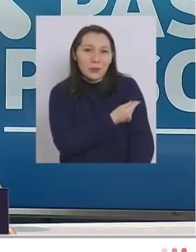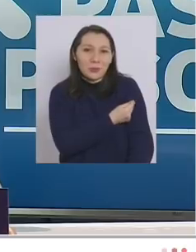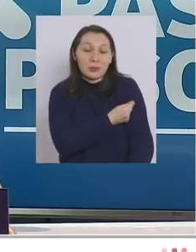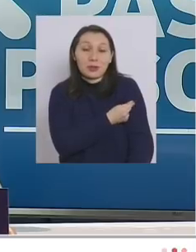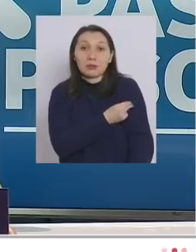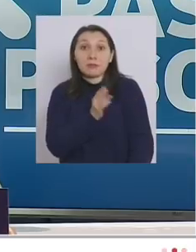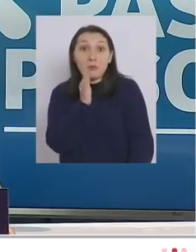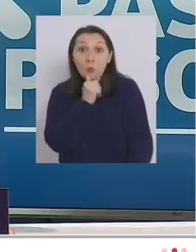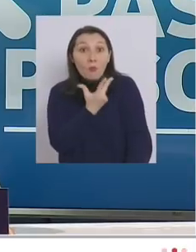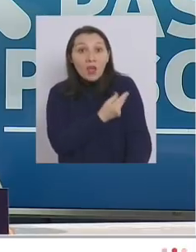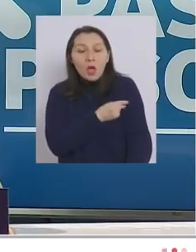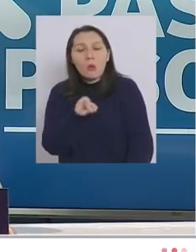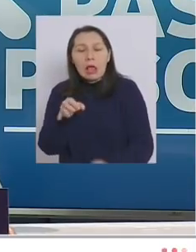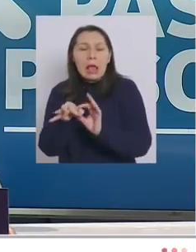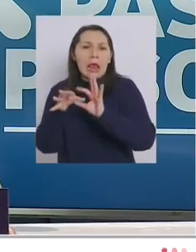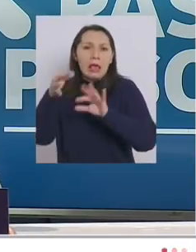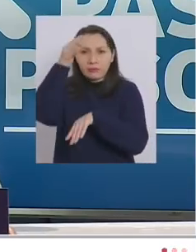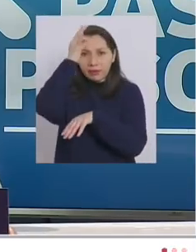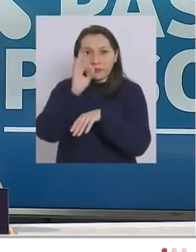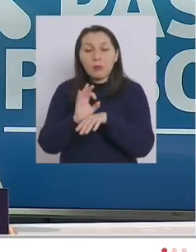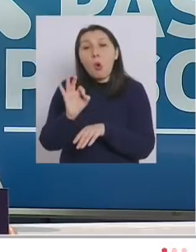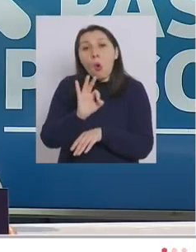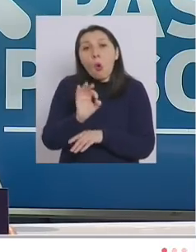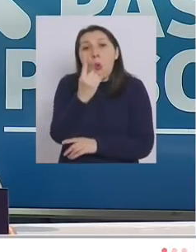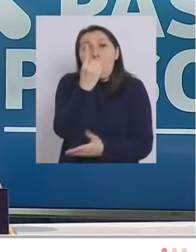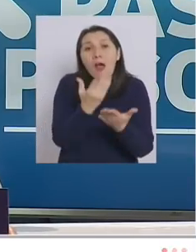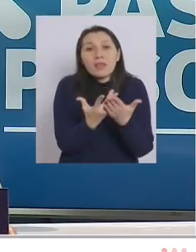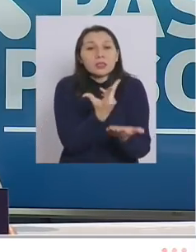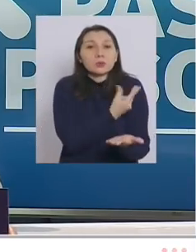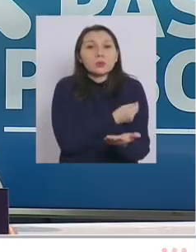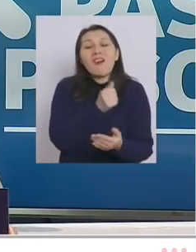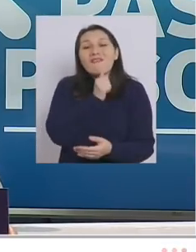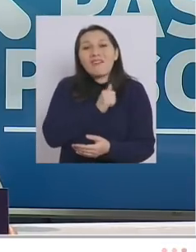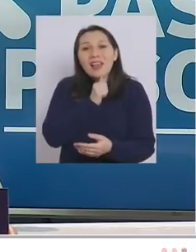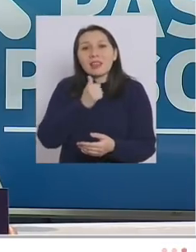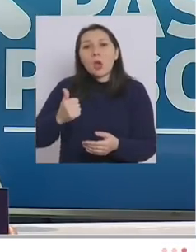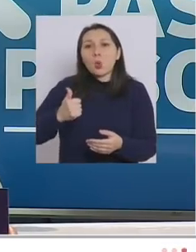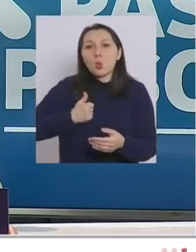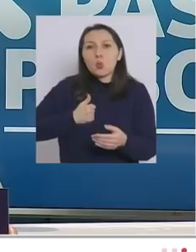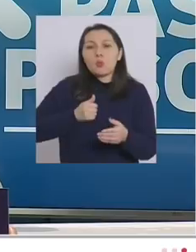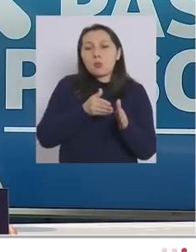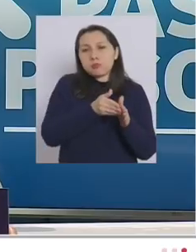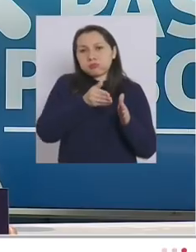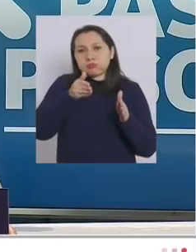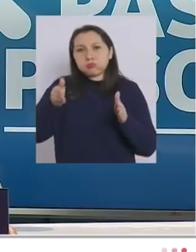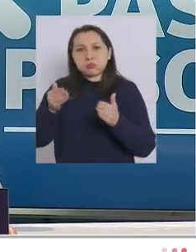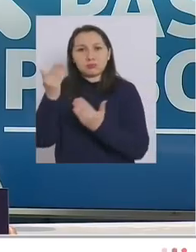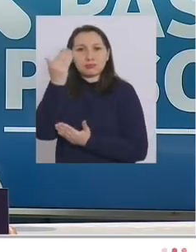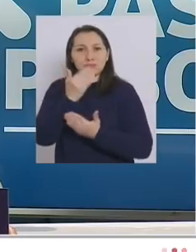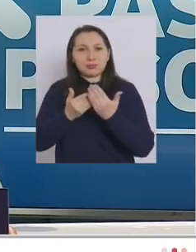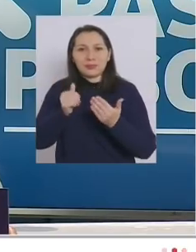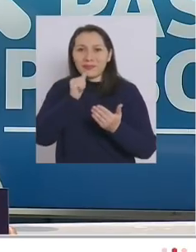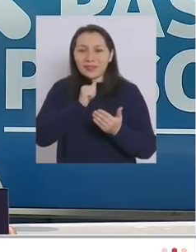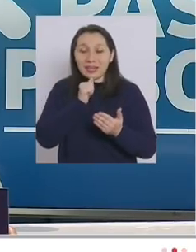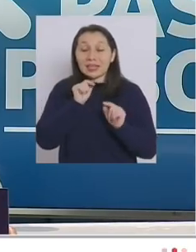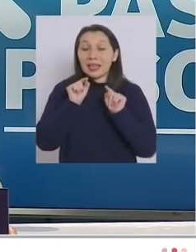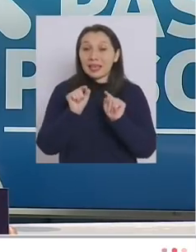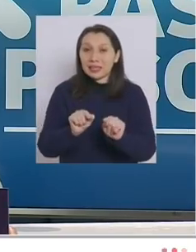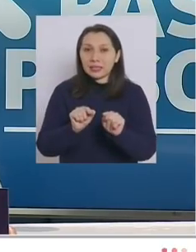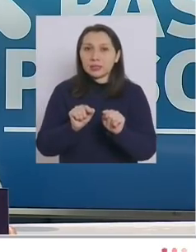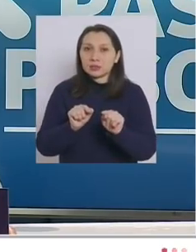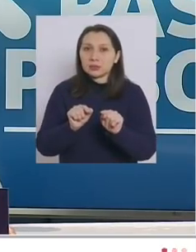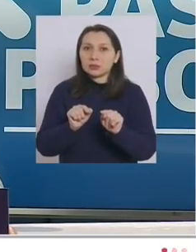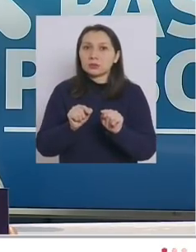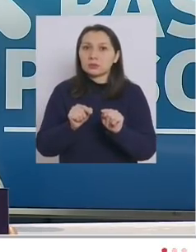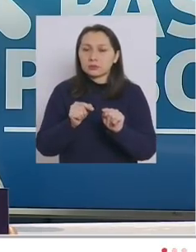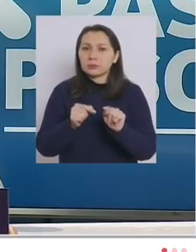que no han recibido la vacuna o que han recibido una dosis o todavía no se encuentran dentro del periodo de protección. Eso tiene que